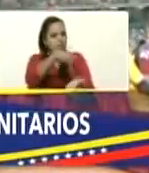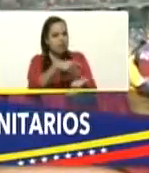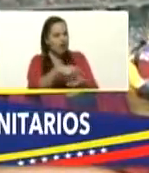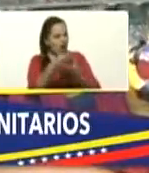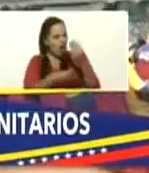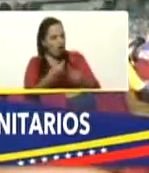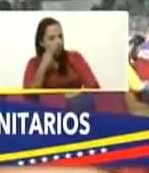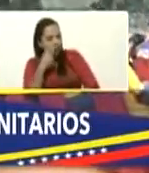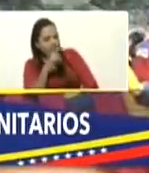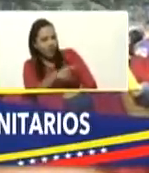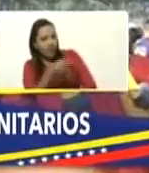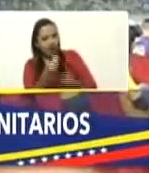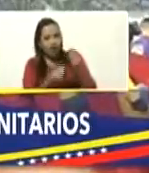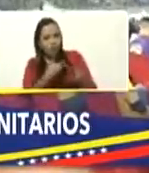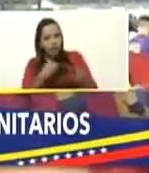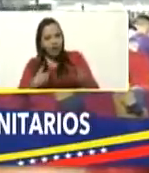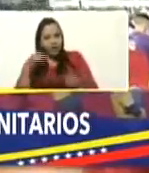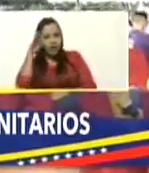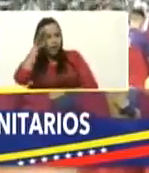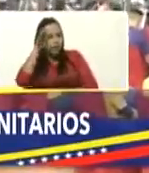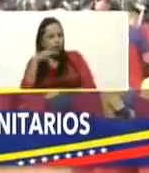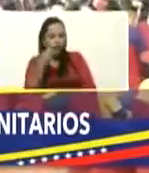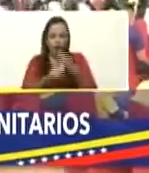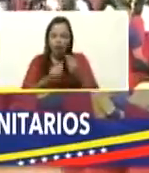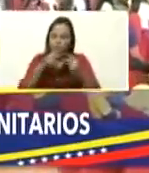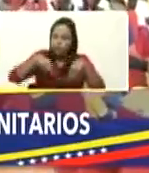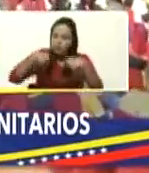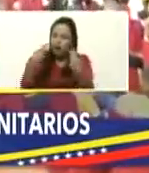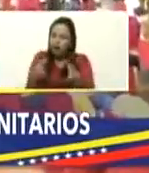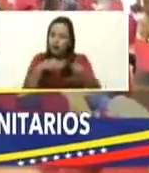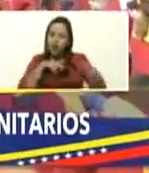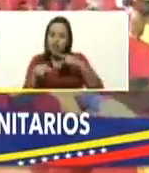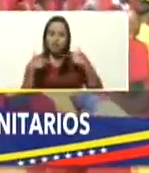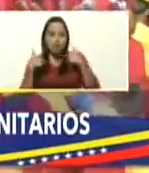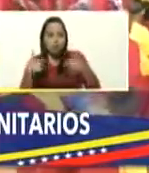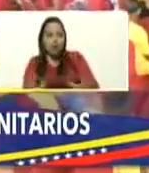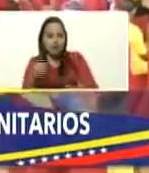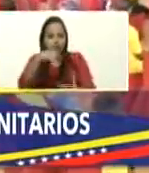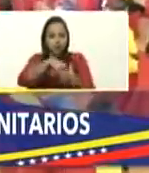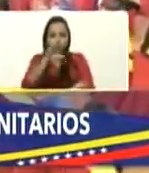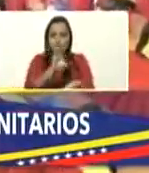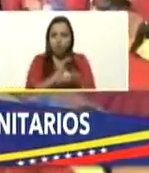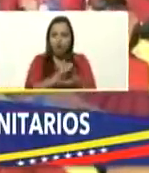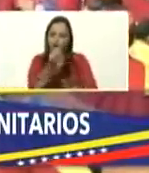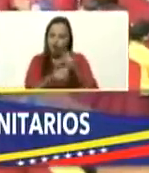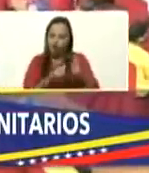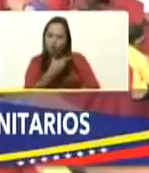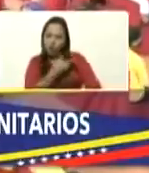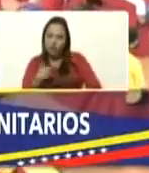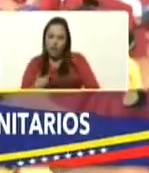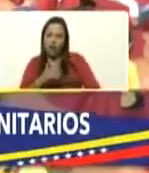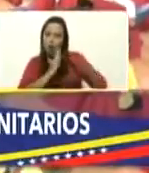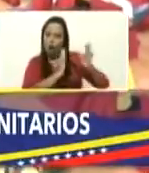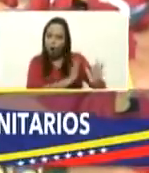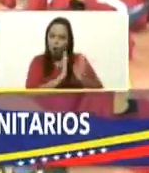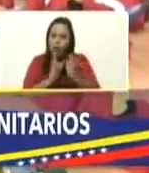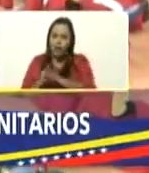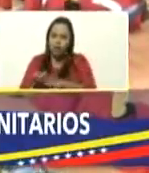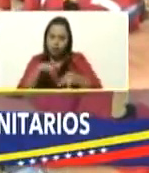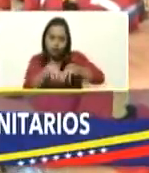la quiere dibujar hacia el futuro? ¿Cómo quiere dibujar las relaciones humanas en esa ciudad? ¿Cómo quiere dibujar su distribución